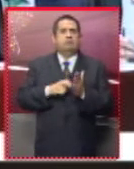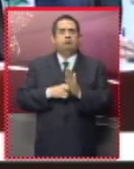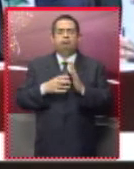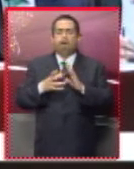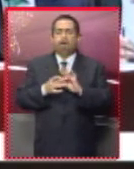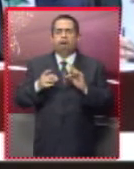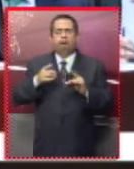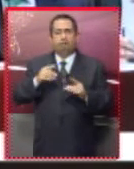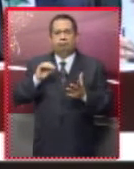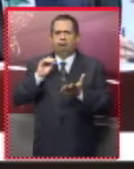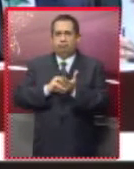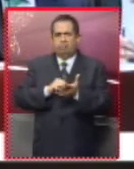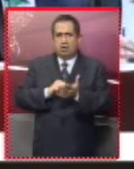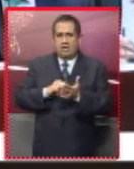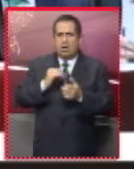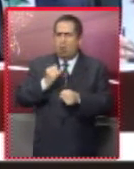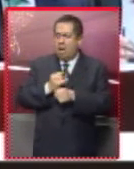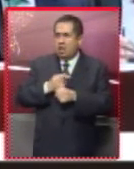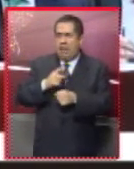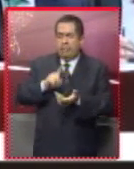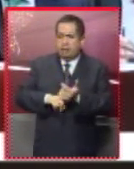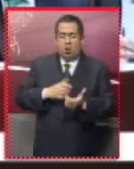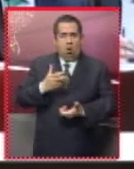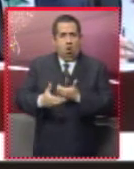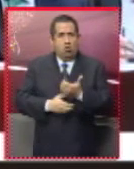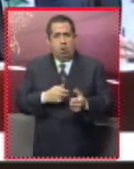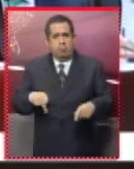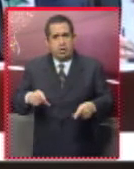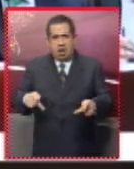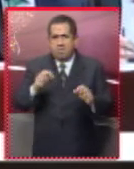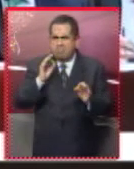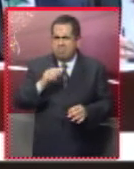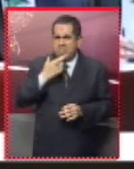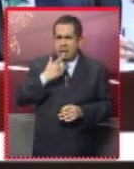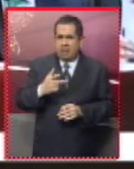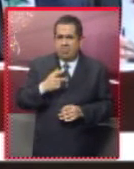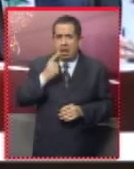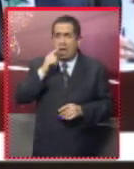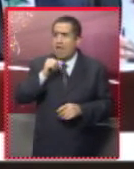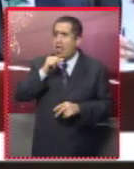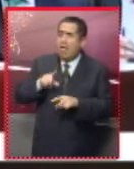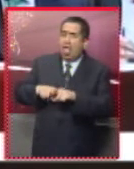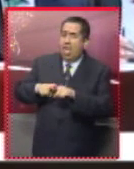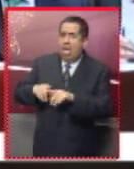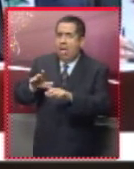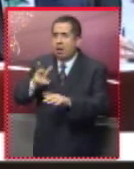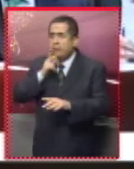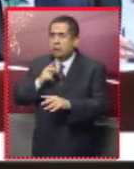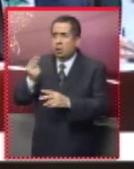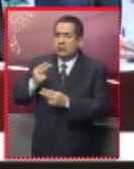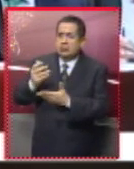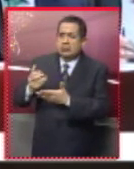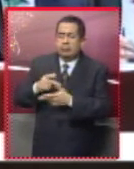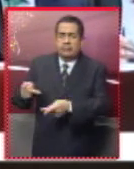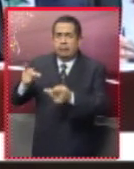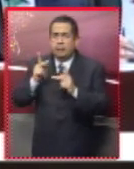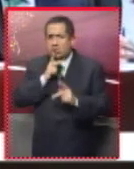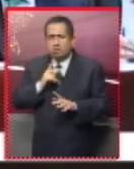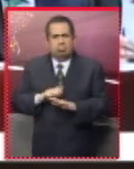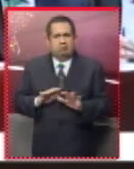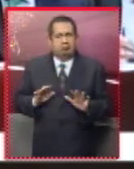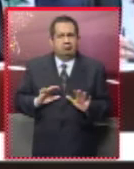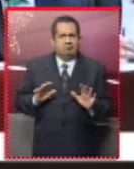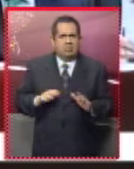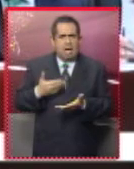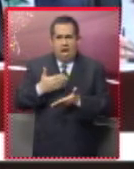sido un aval junto con el mercado interno para lograr reducir la dependencia de las finanzas públicas de los ingresos petroleros. En el